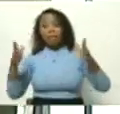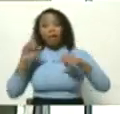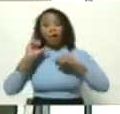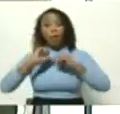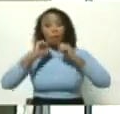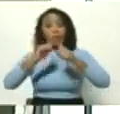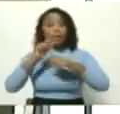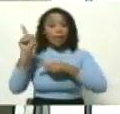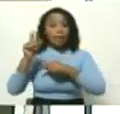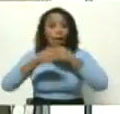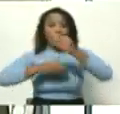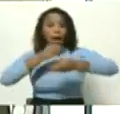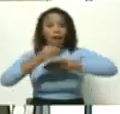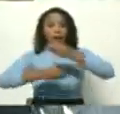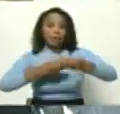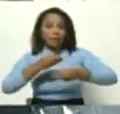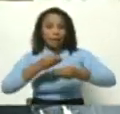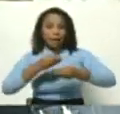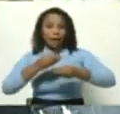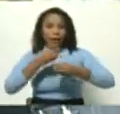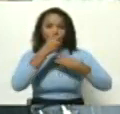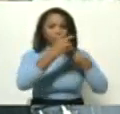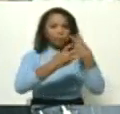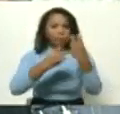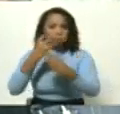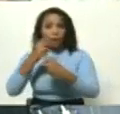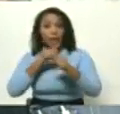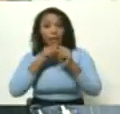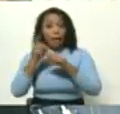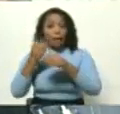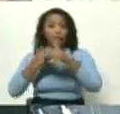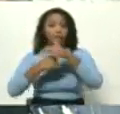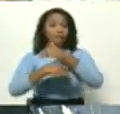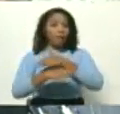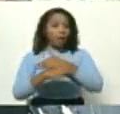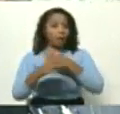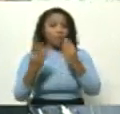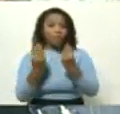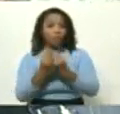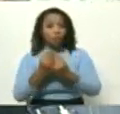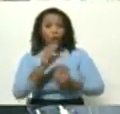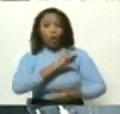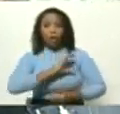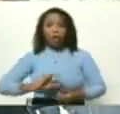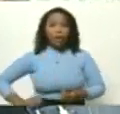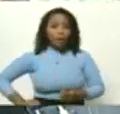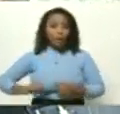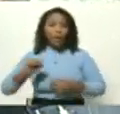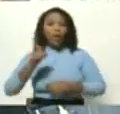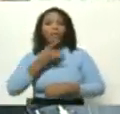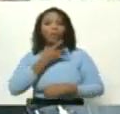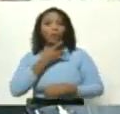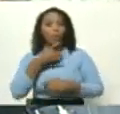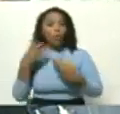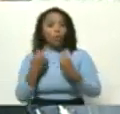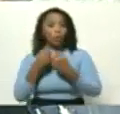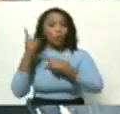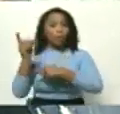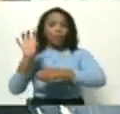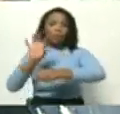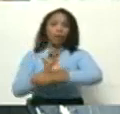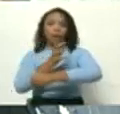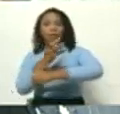comienza a convertirse en una locación turística, y bueno, ahí van a estar los cristianos evangélicos en este